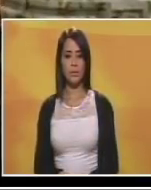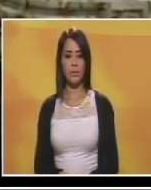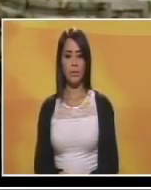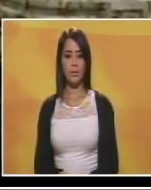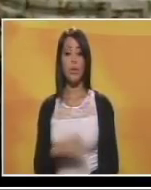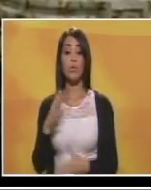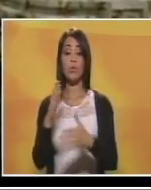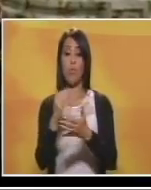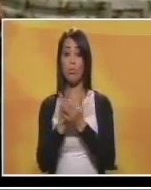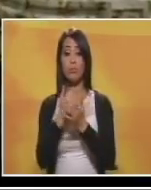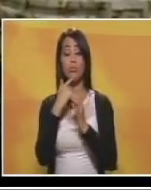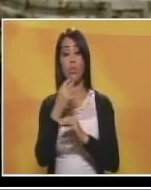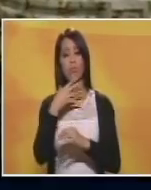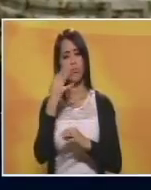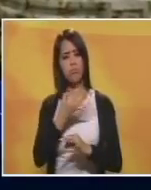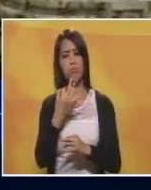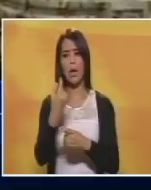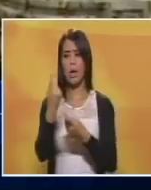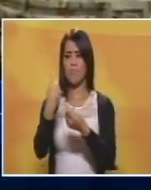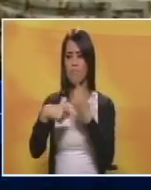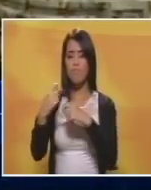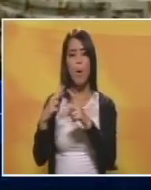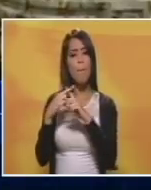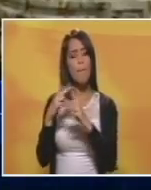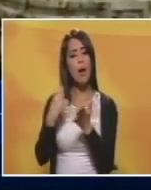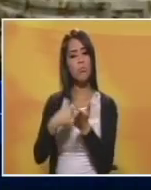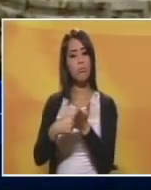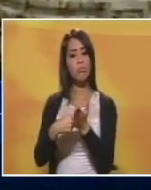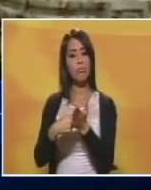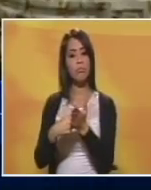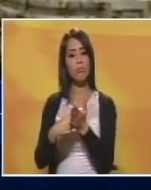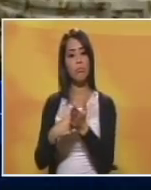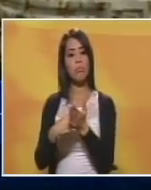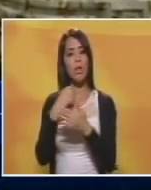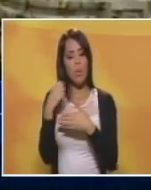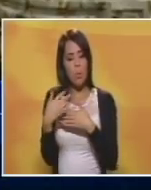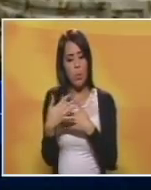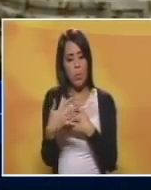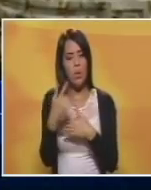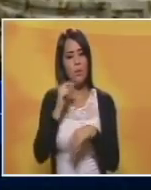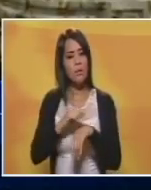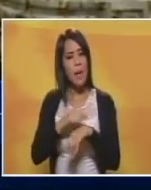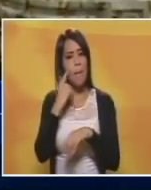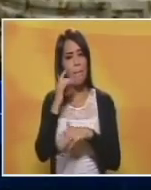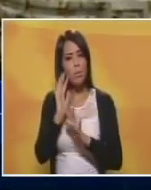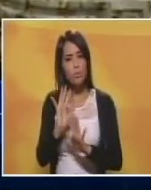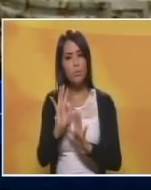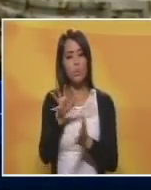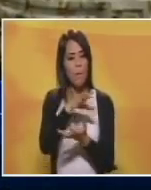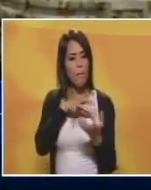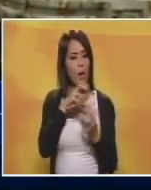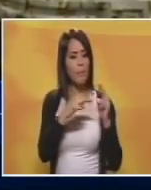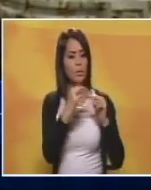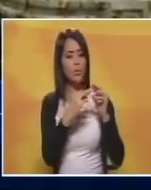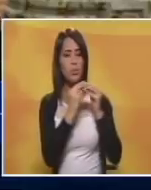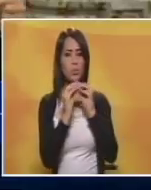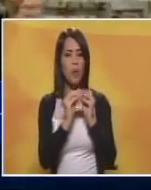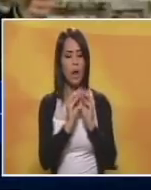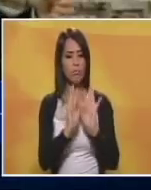ayudó a convencer a quienes nos prestaban la plata de que nos dieran tiempo para arreglar nuestros problemas estructurales